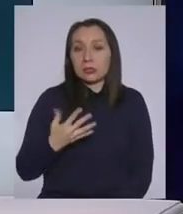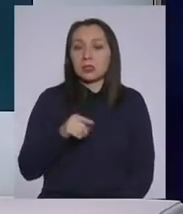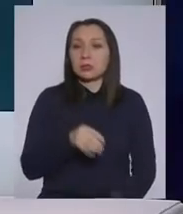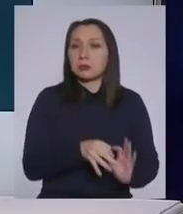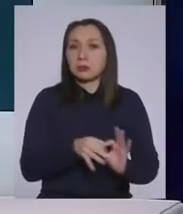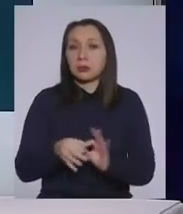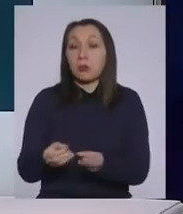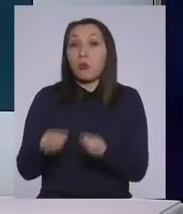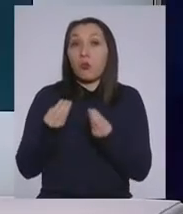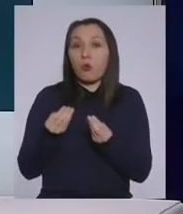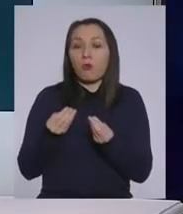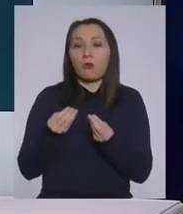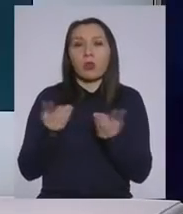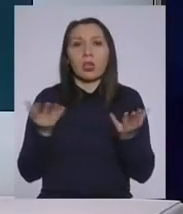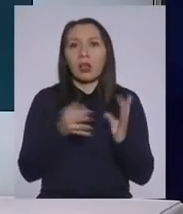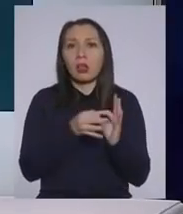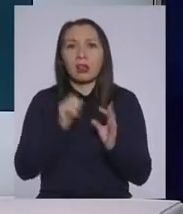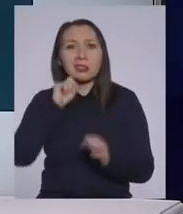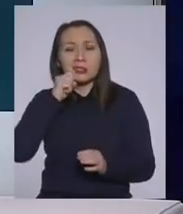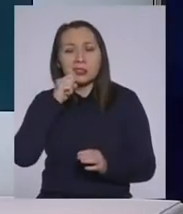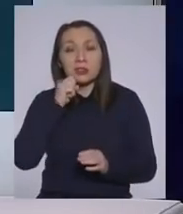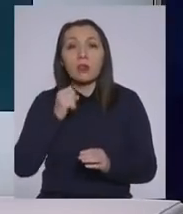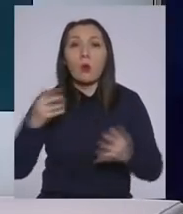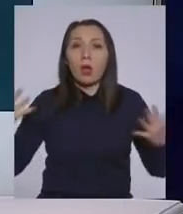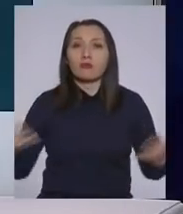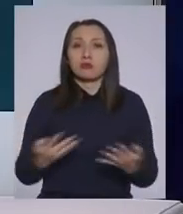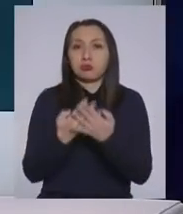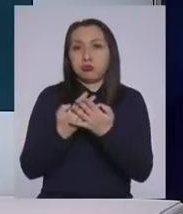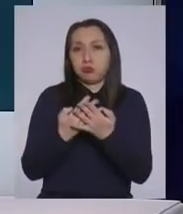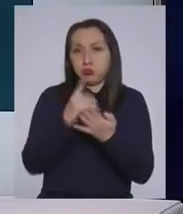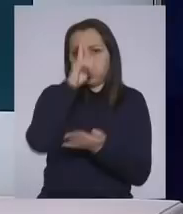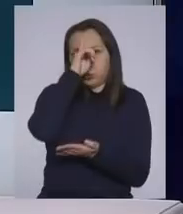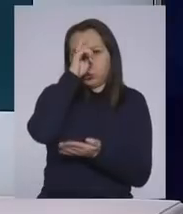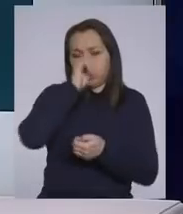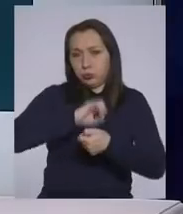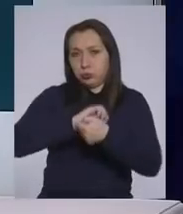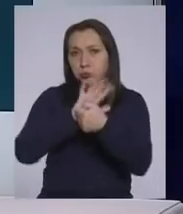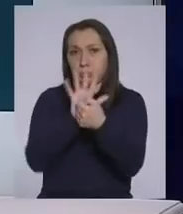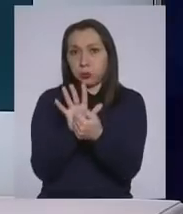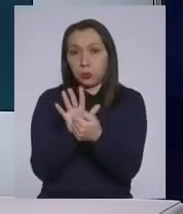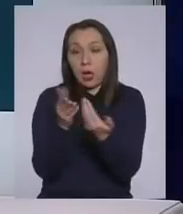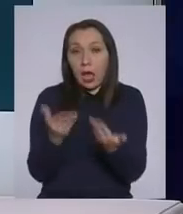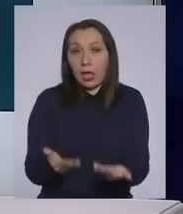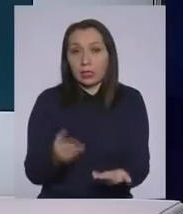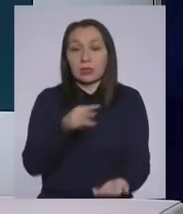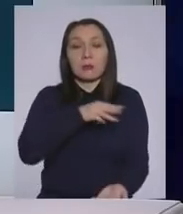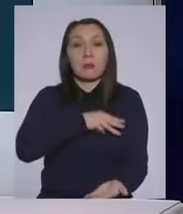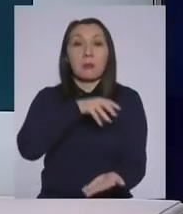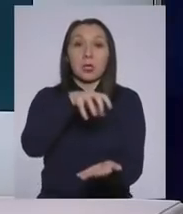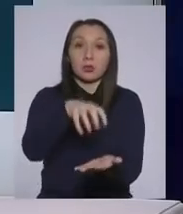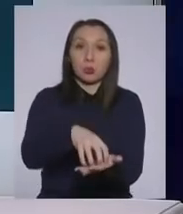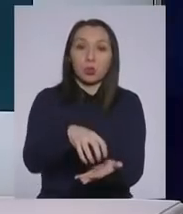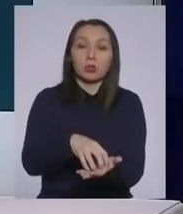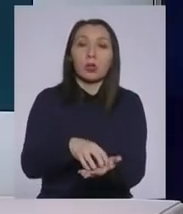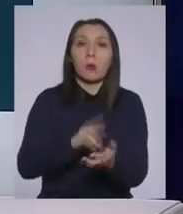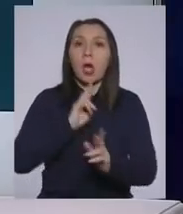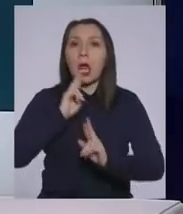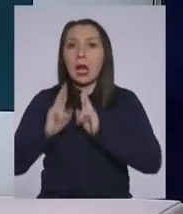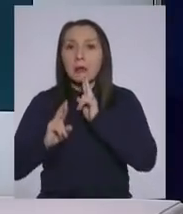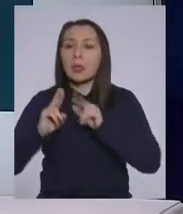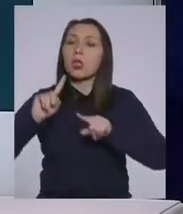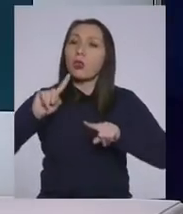habla muy bien sobre todo de la red integrada COVID-19 aquí en la región metropolitana,